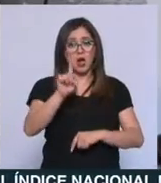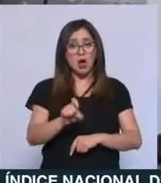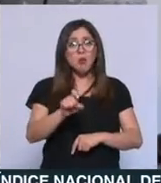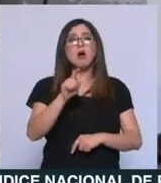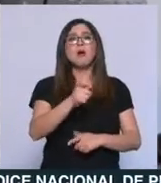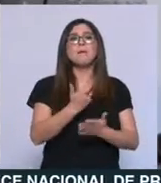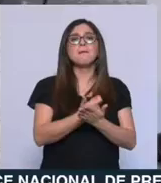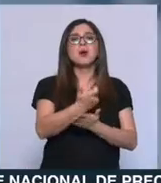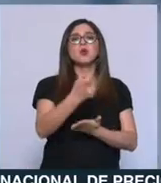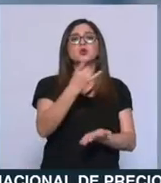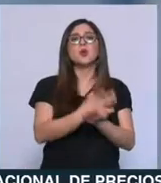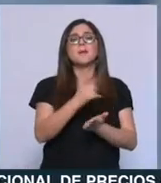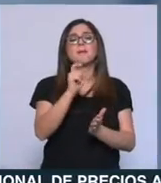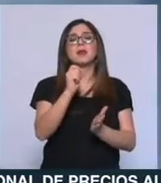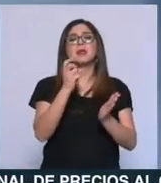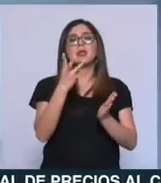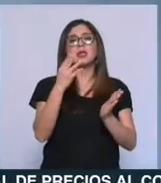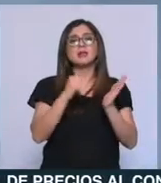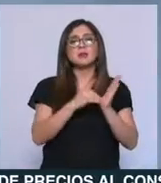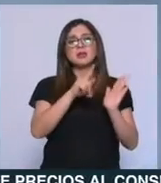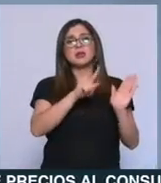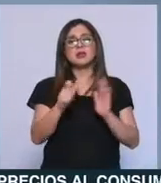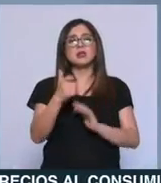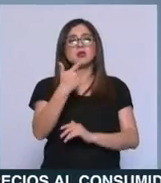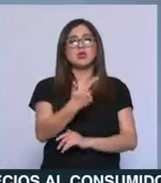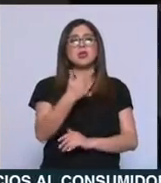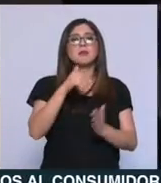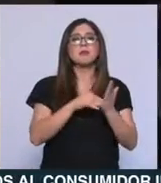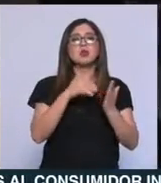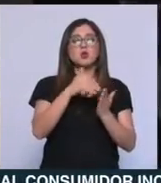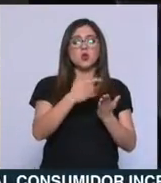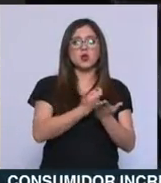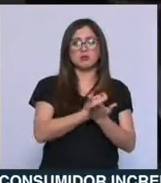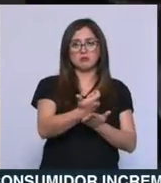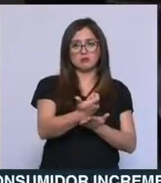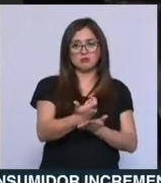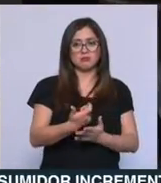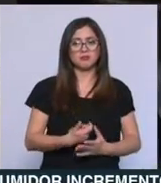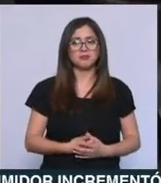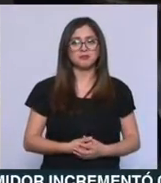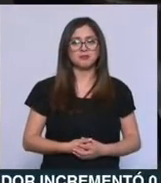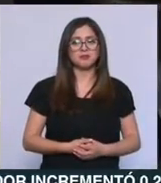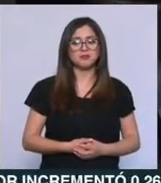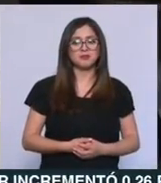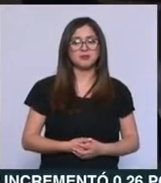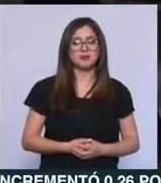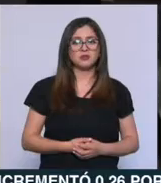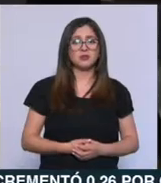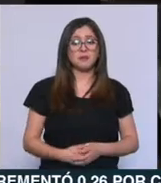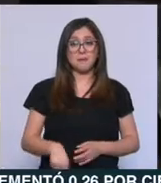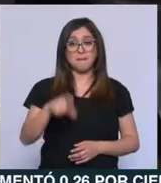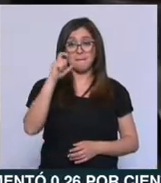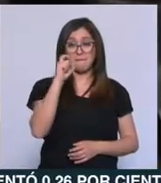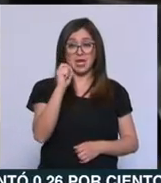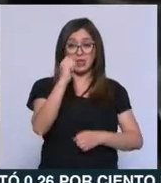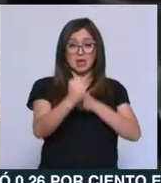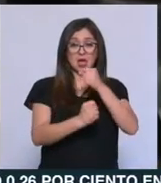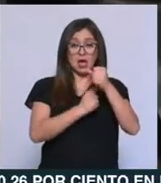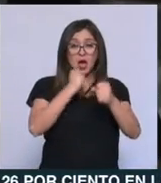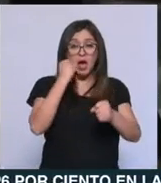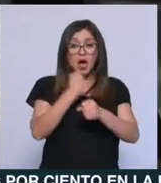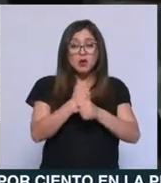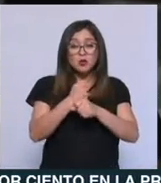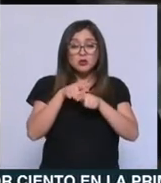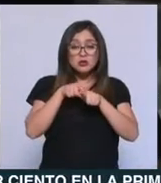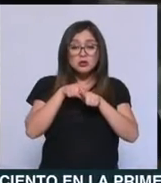cuenta con 23.727 millones de pesos. Es 70,000 durante 20 años seguidos y no, lo